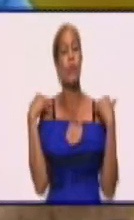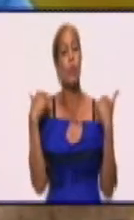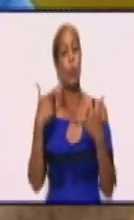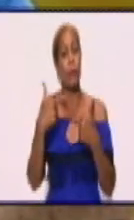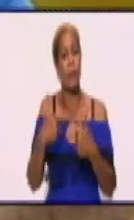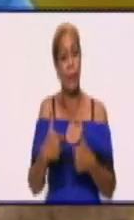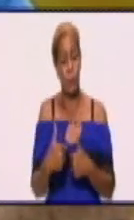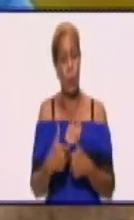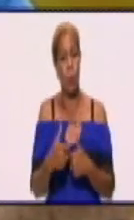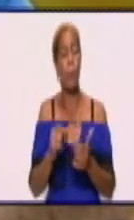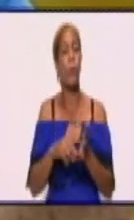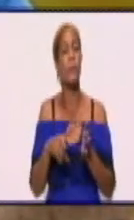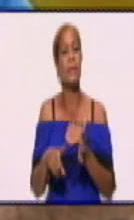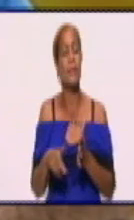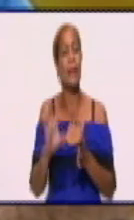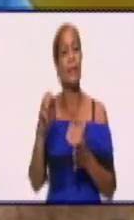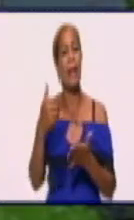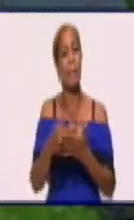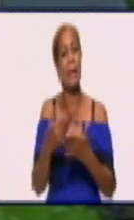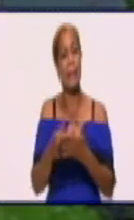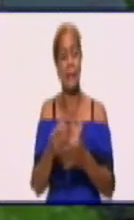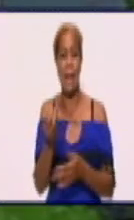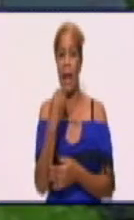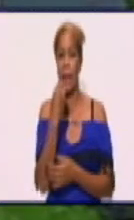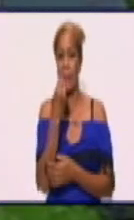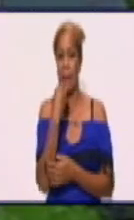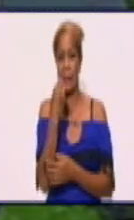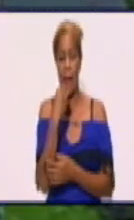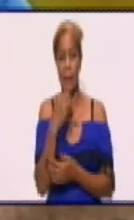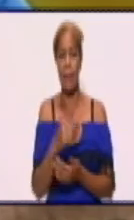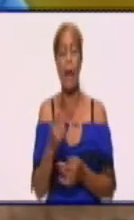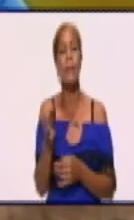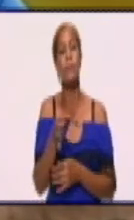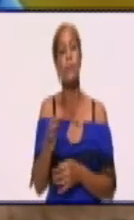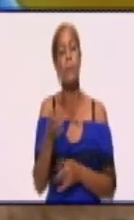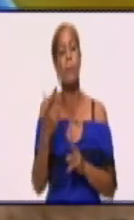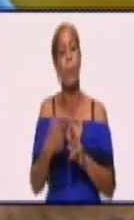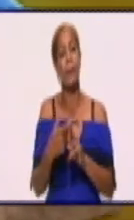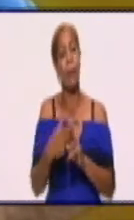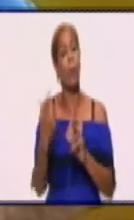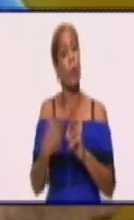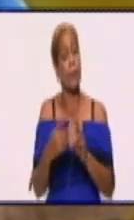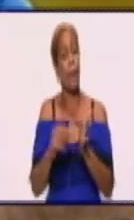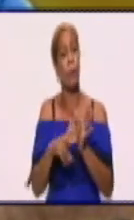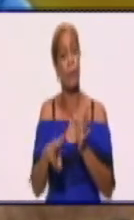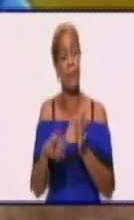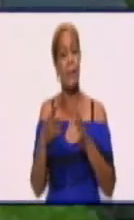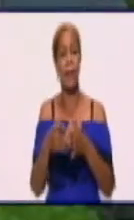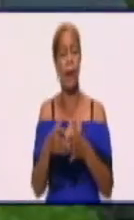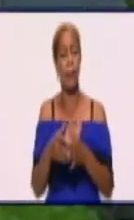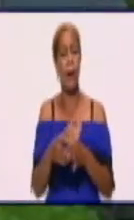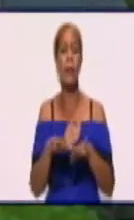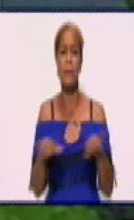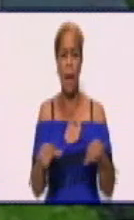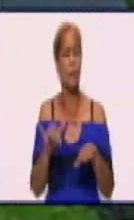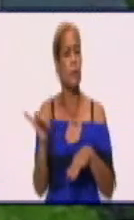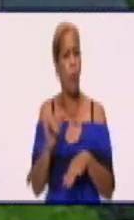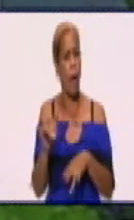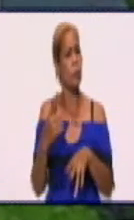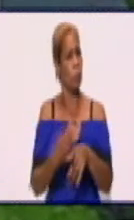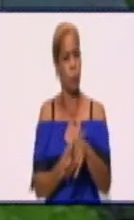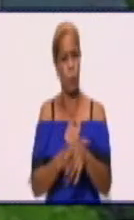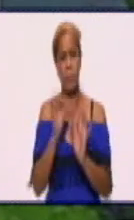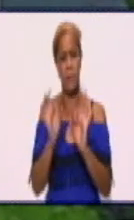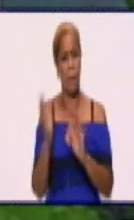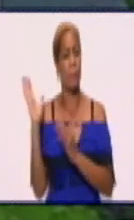empresa provincial alimentaria. Davisnel, bienvenido a nuestro programa una vez más porque has estado ya en otras oportunidades con nosotros.